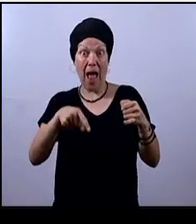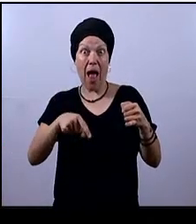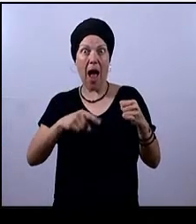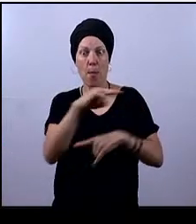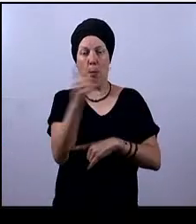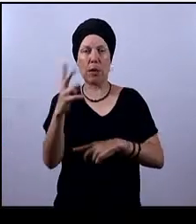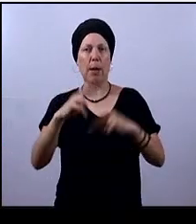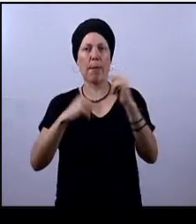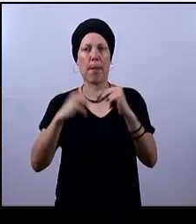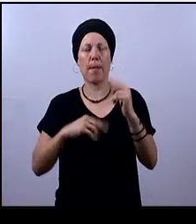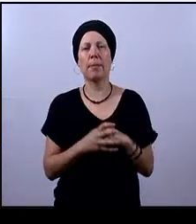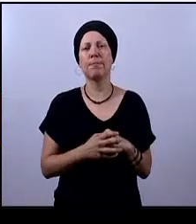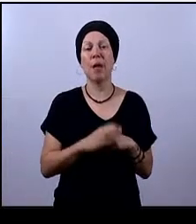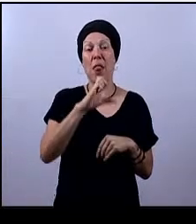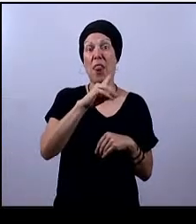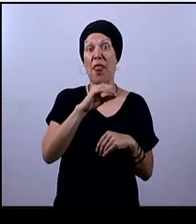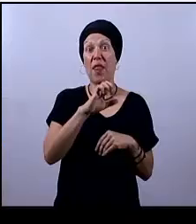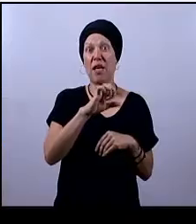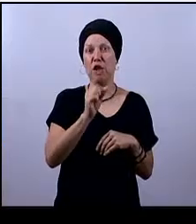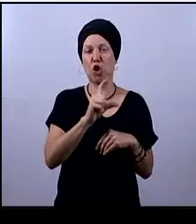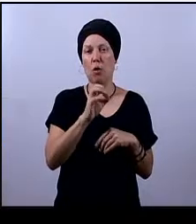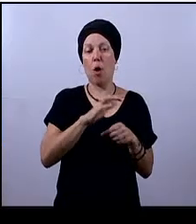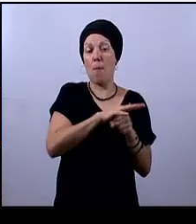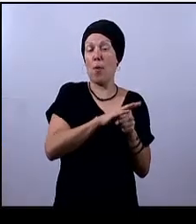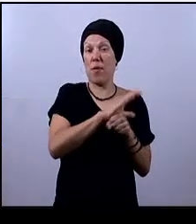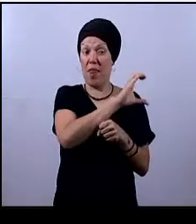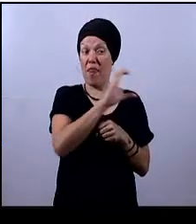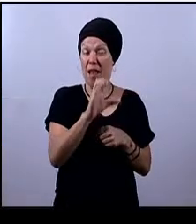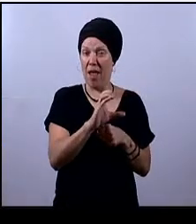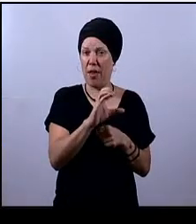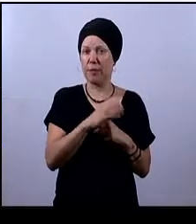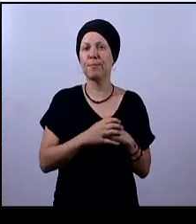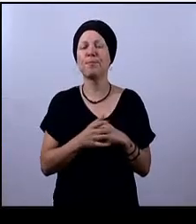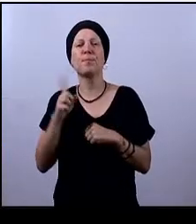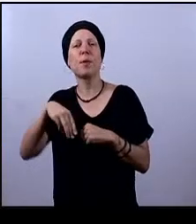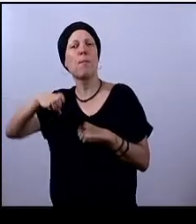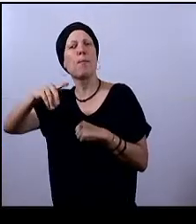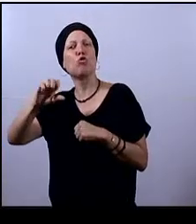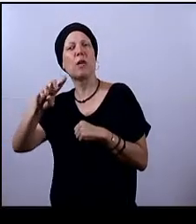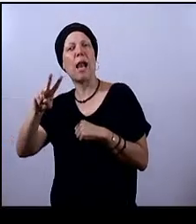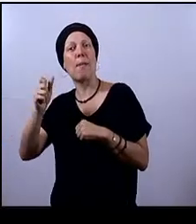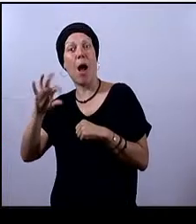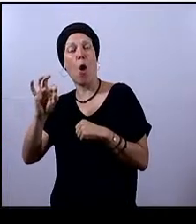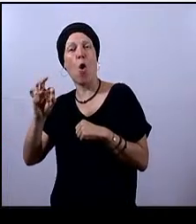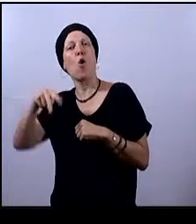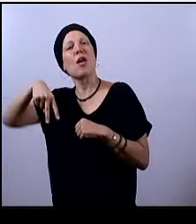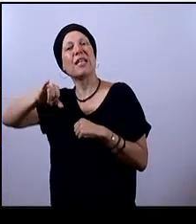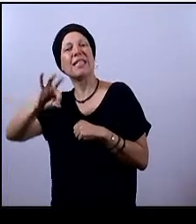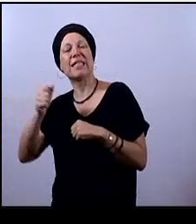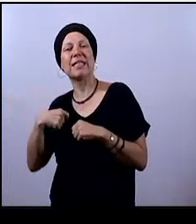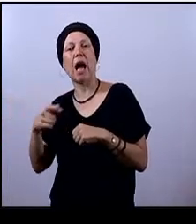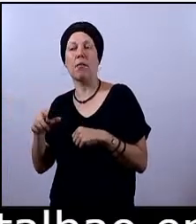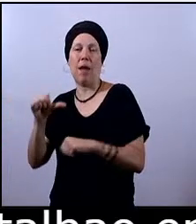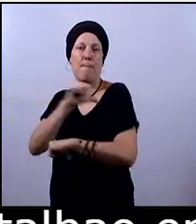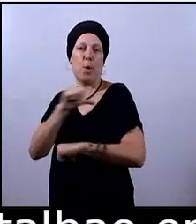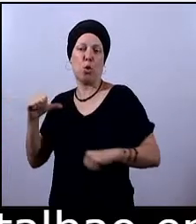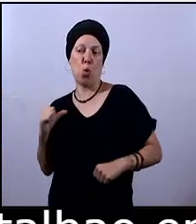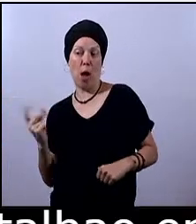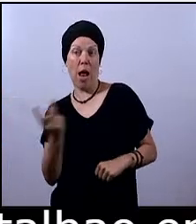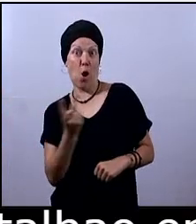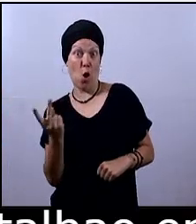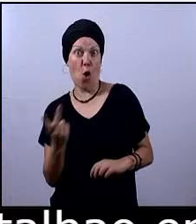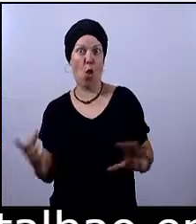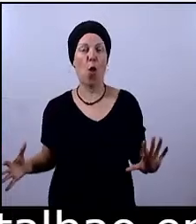las localidades de Cedillo, en la provincia de Cáceres, y Montalbán o Nisa, en el país vecino, en